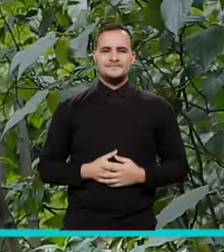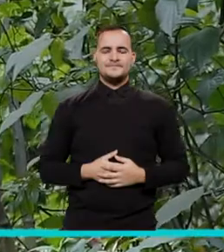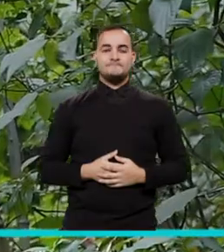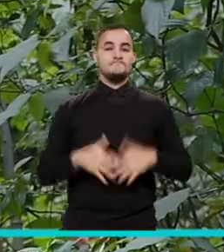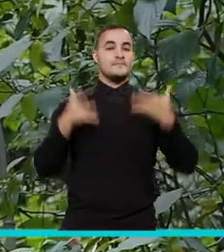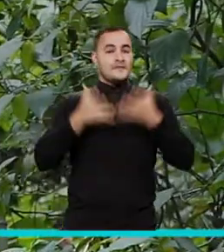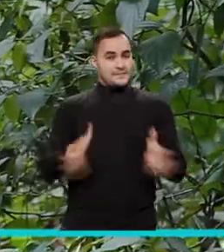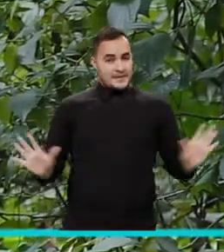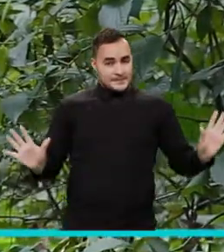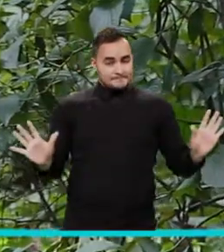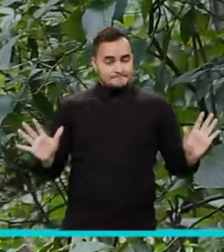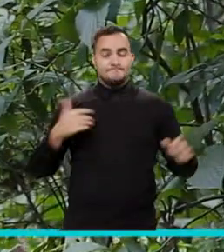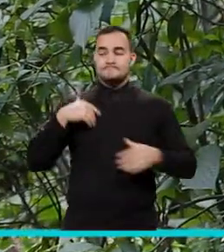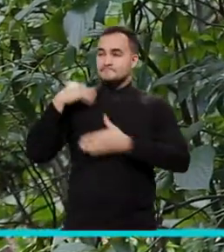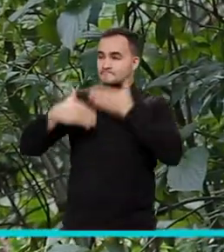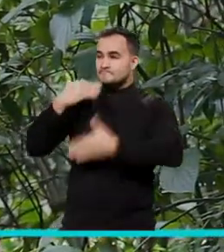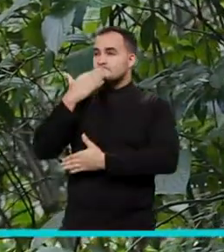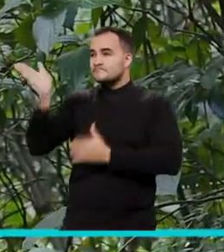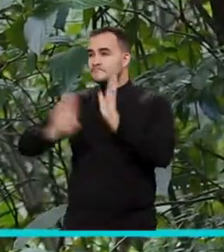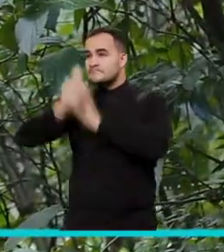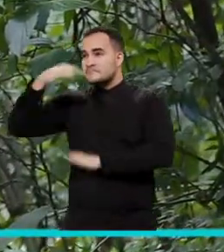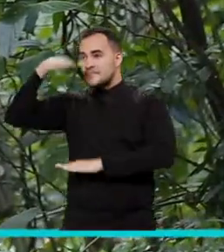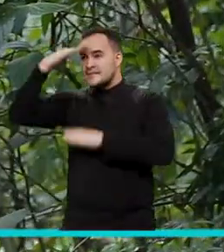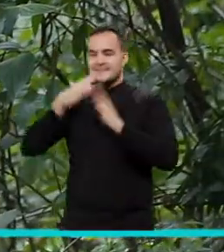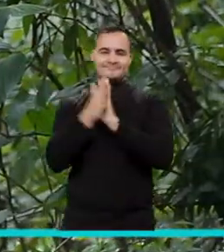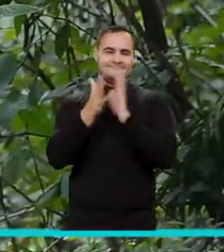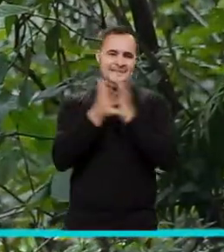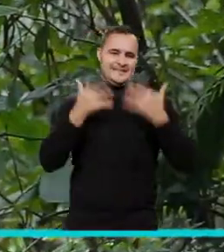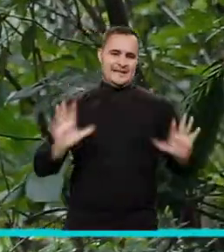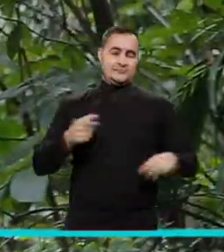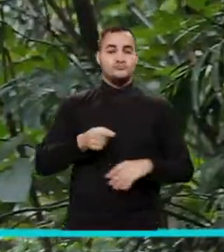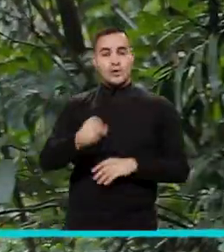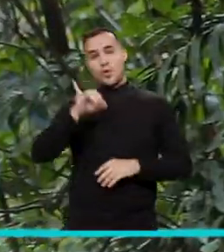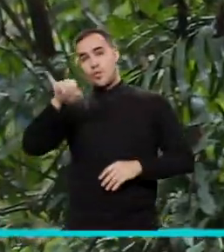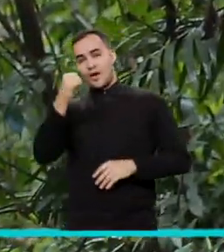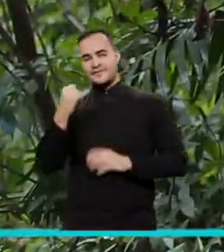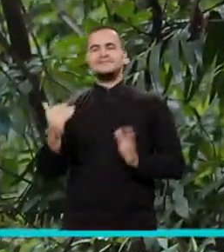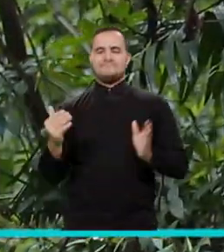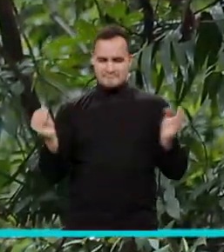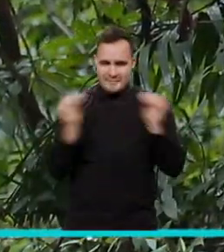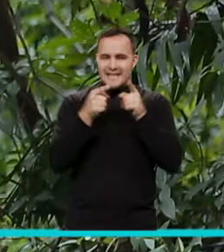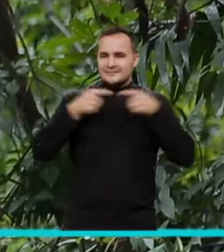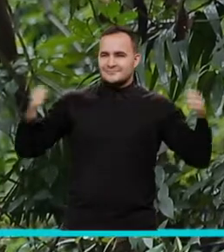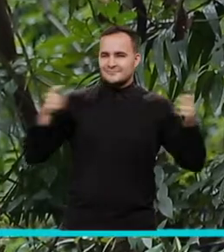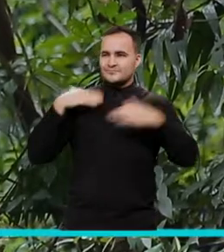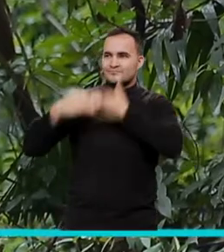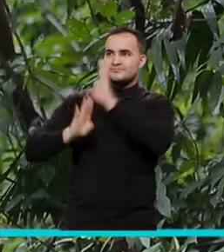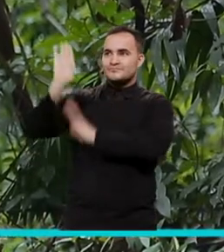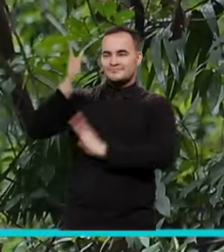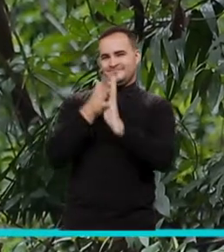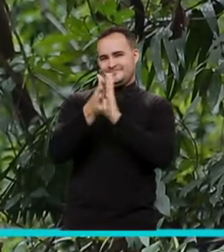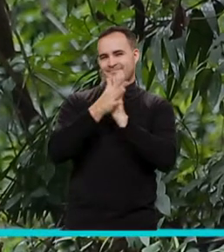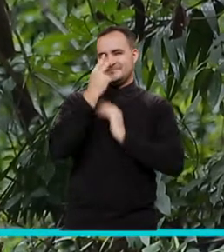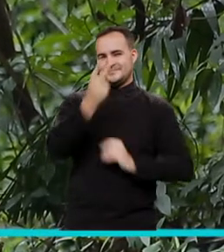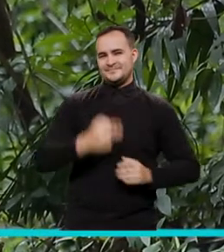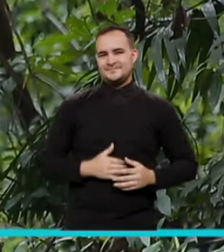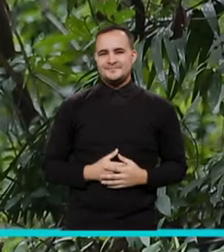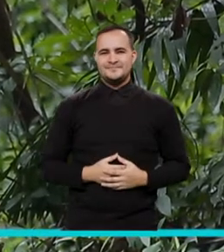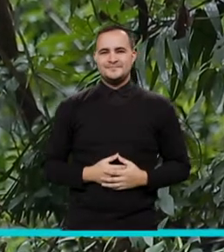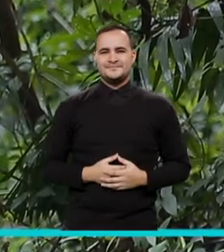Terminamos otra emisión de Medellín Conecta TV. Nos encontramos este jueves con más noticias e historias de Medellín Futuro.